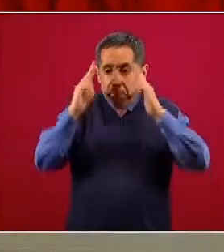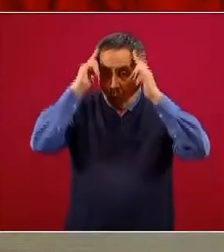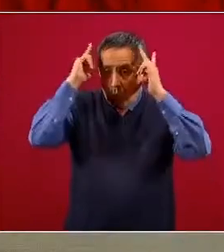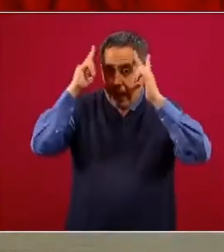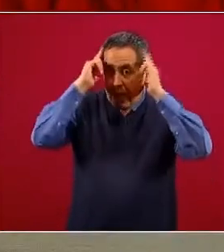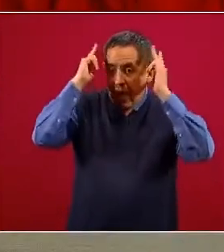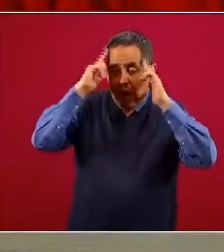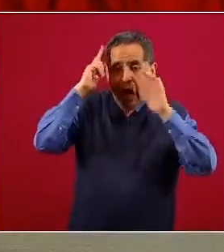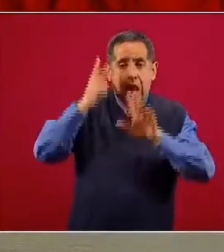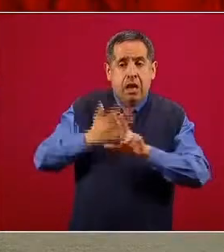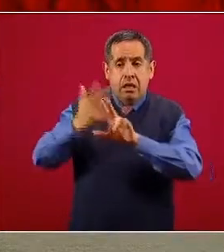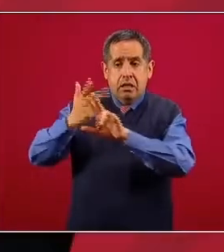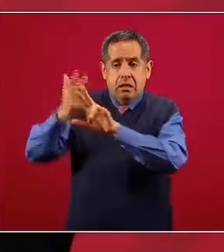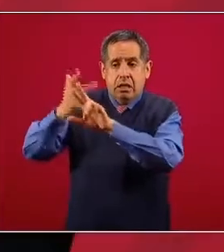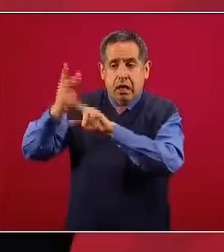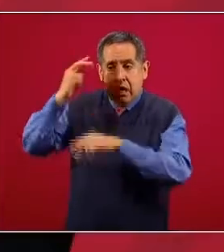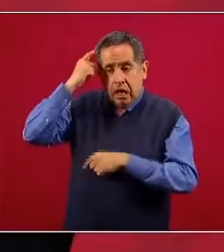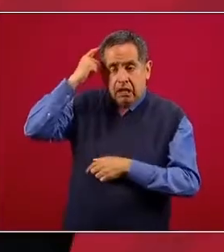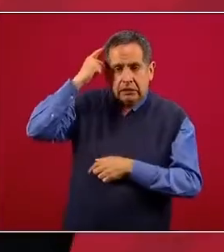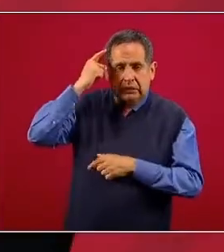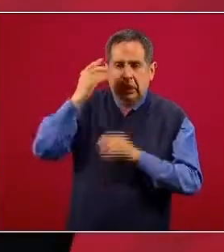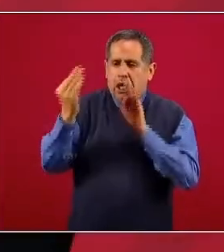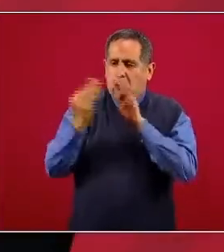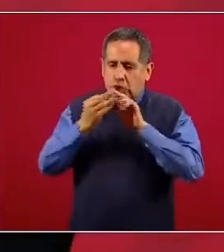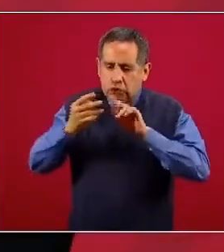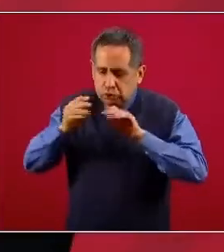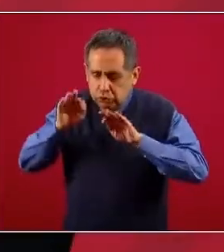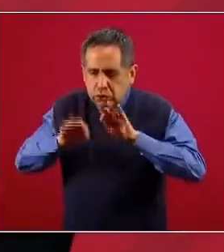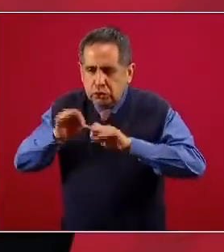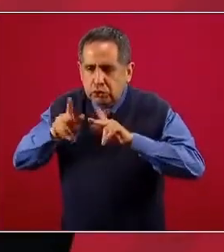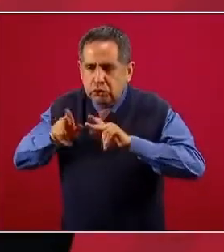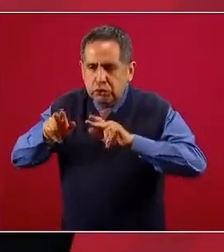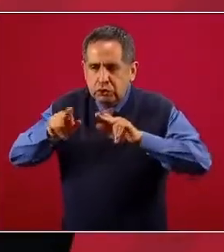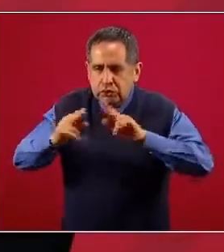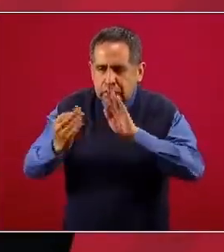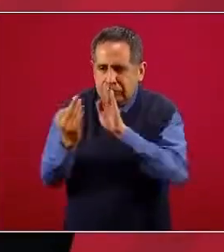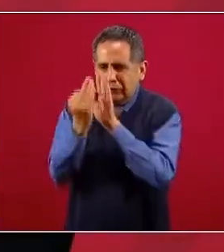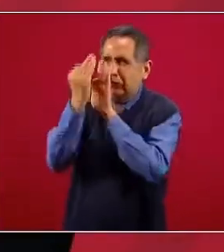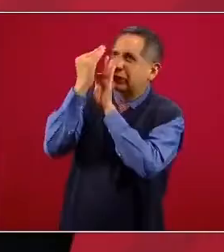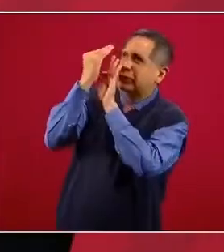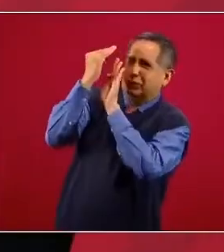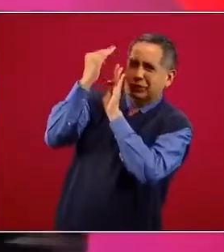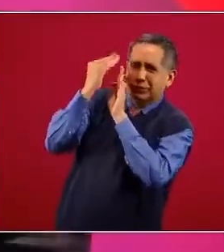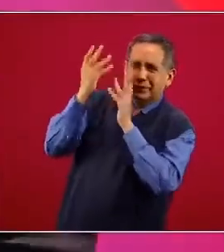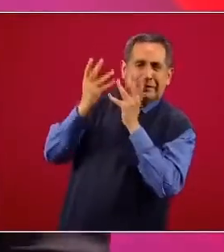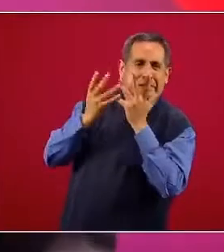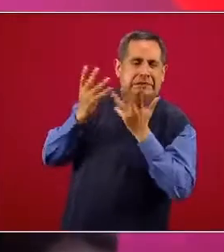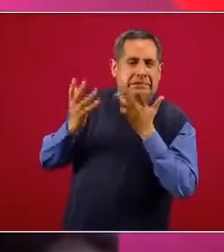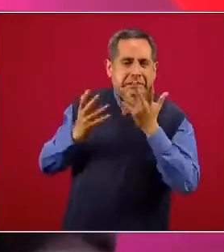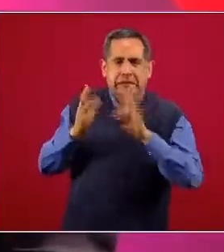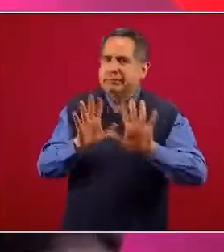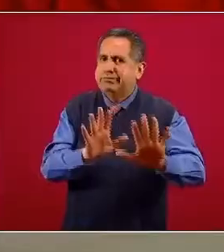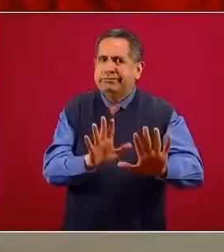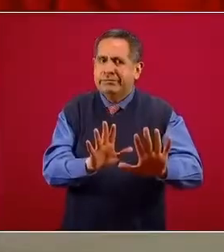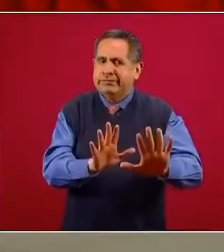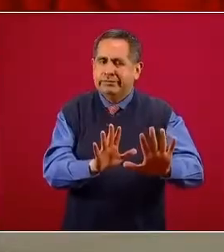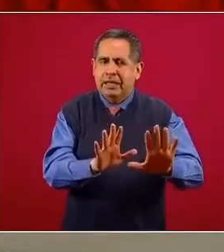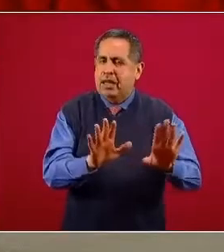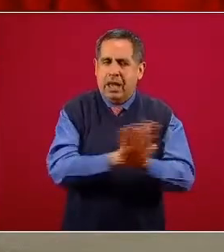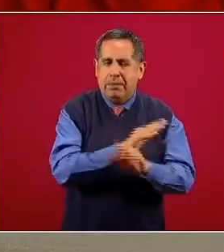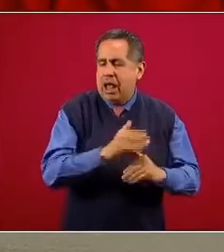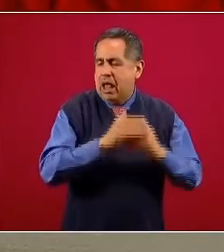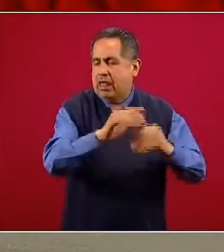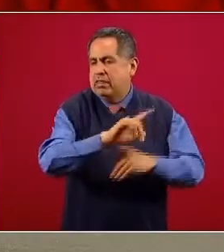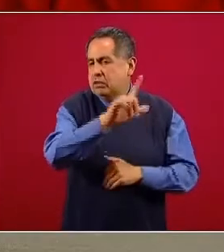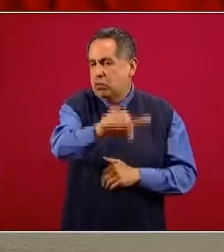peluquería implican una proximidad mayor y por eso se han diferido en sus aforos hacia otros niveles